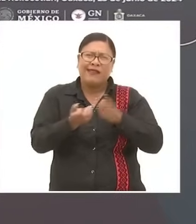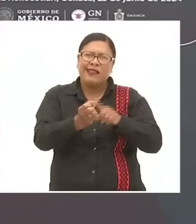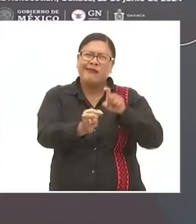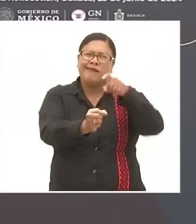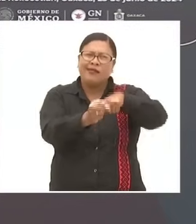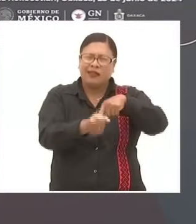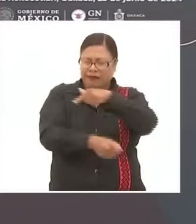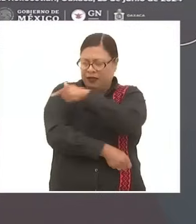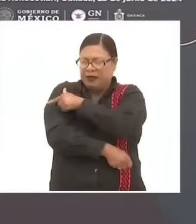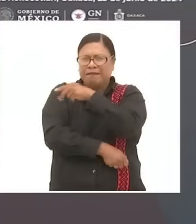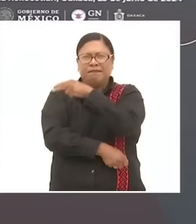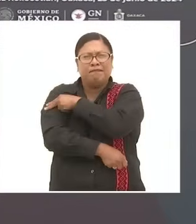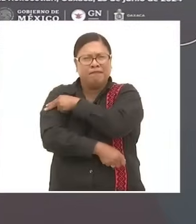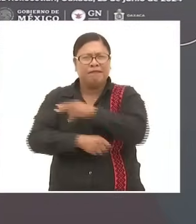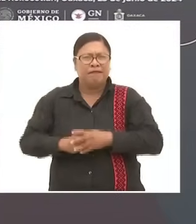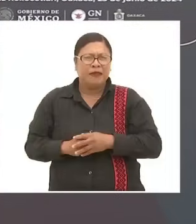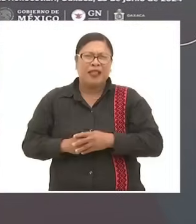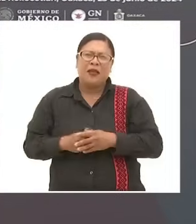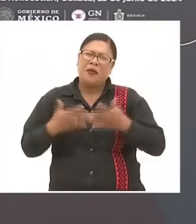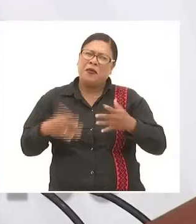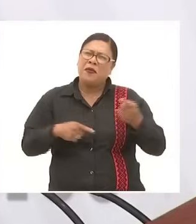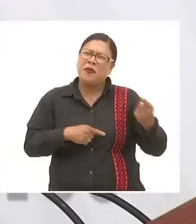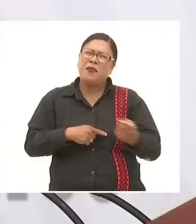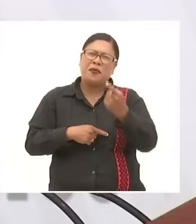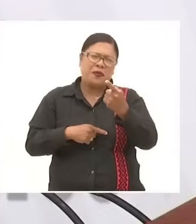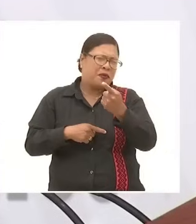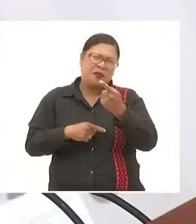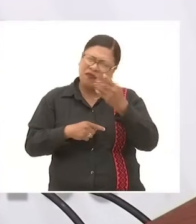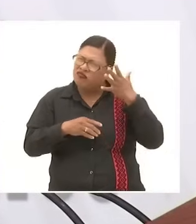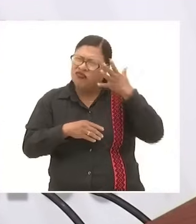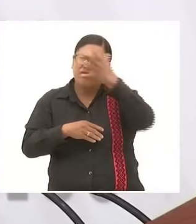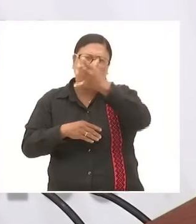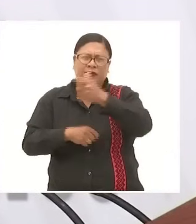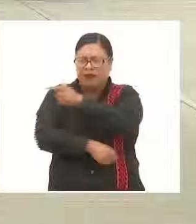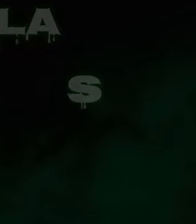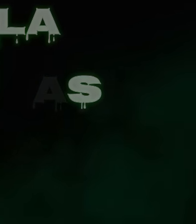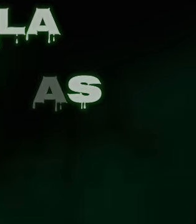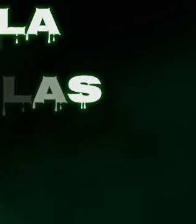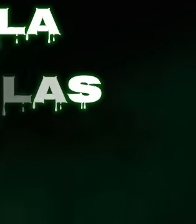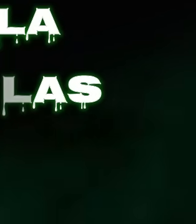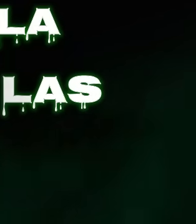noble institución. Larga vida a la Guardia Nacional. Muchas gracias.